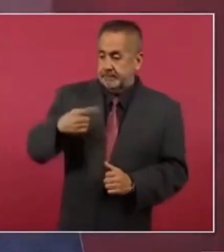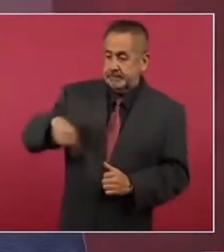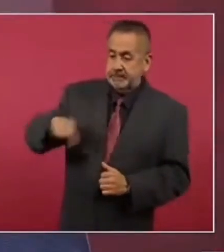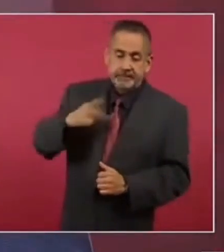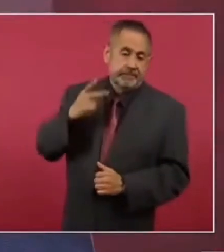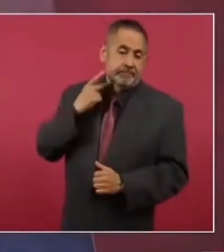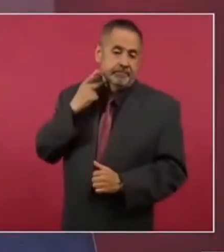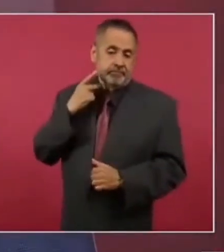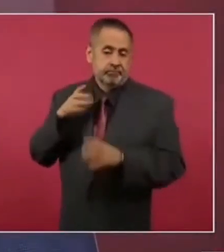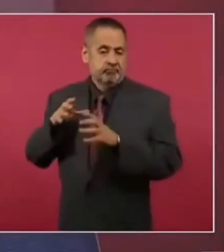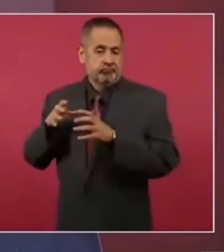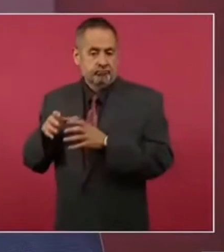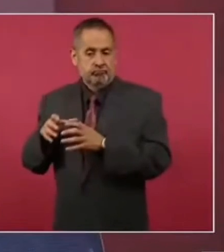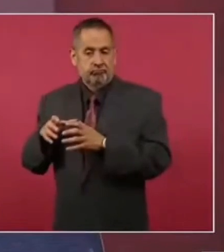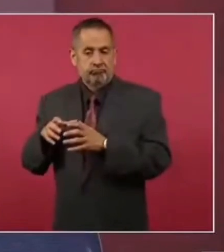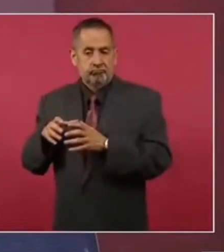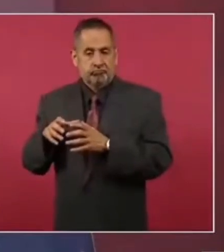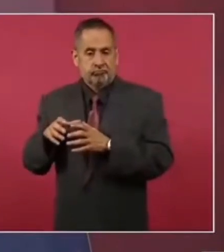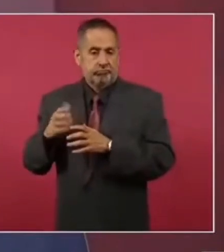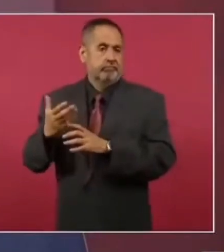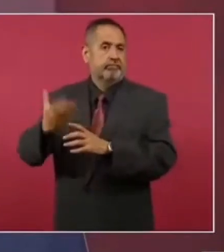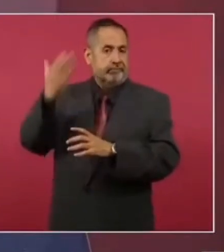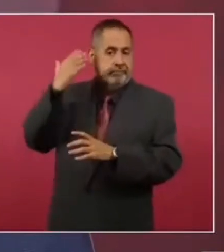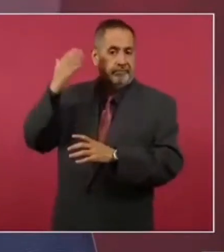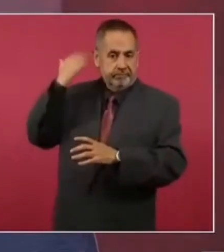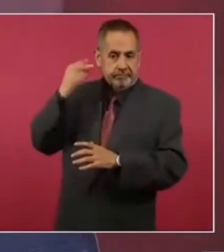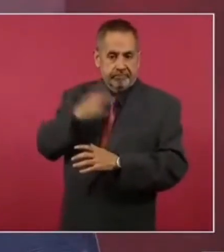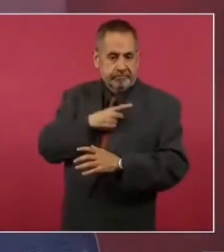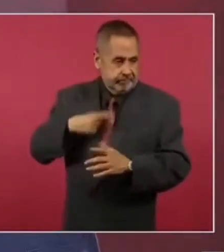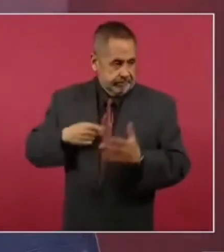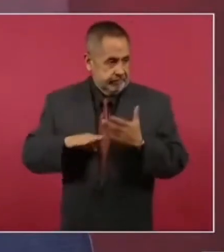político que debió actuar